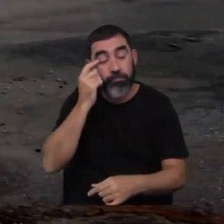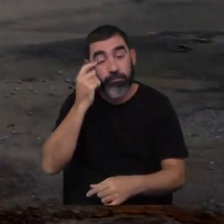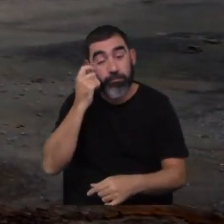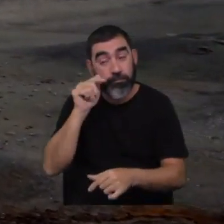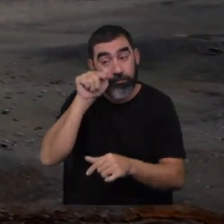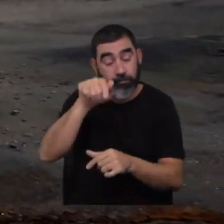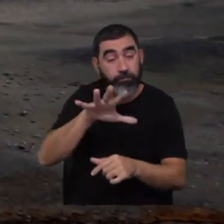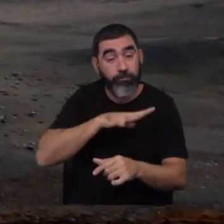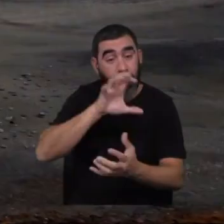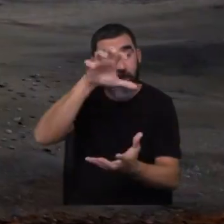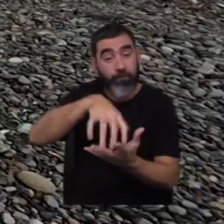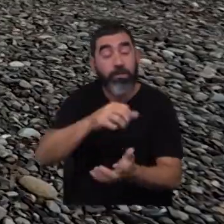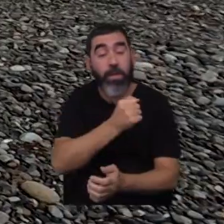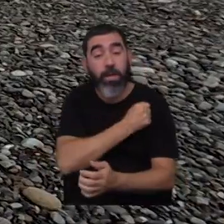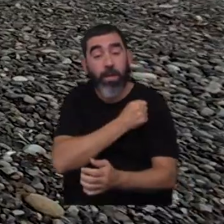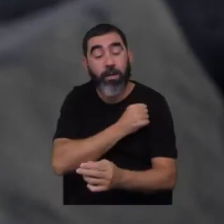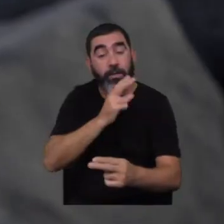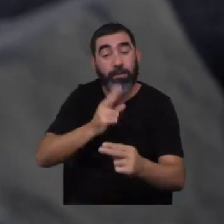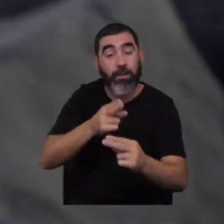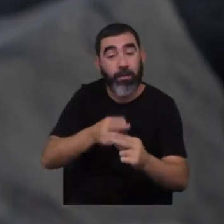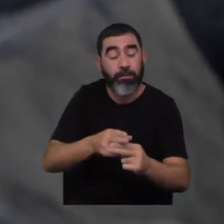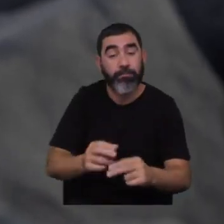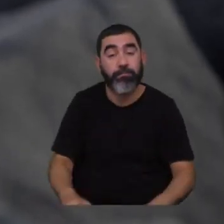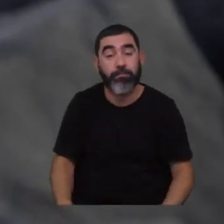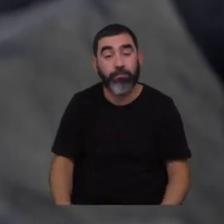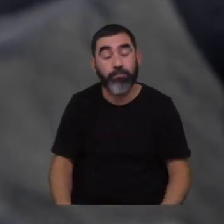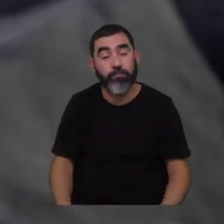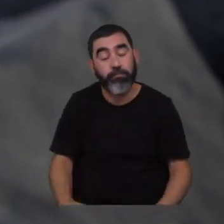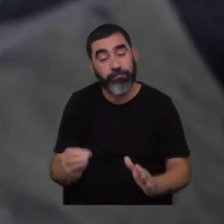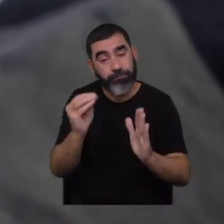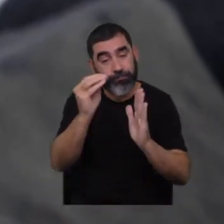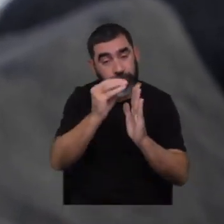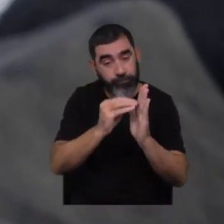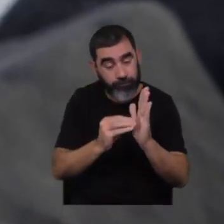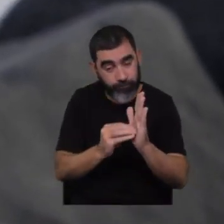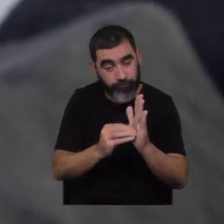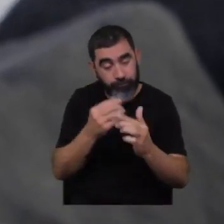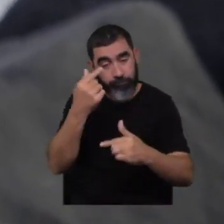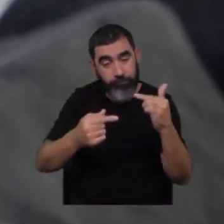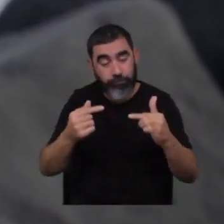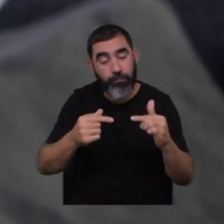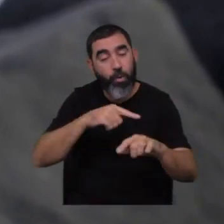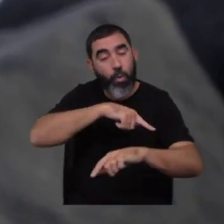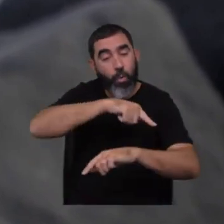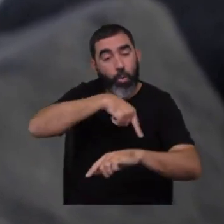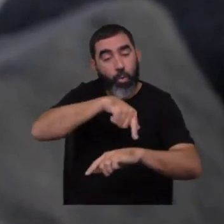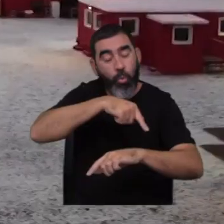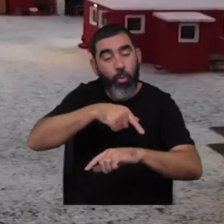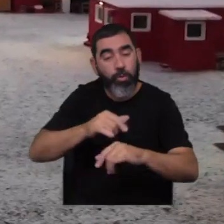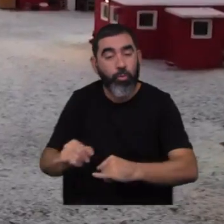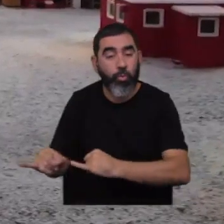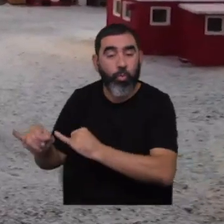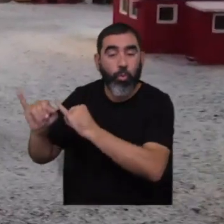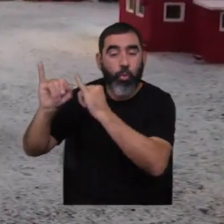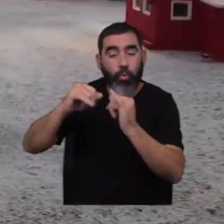donde está la base Artigas. Y bueno, hacemos registros, varios registros todas las horas del día durante toda la